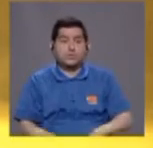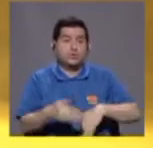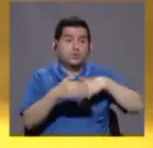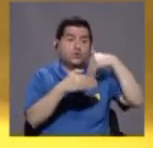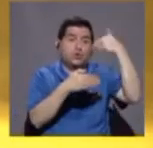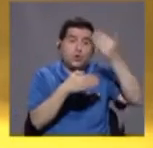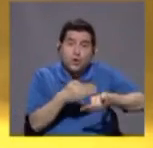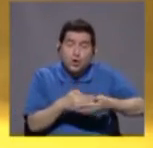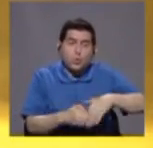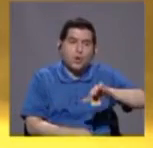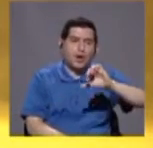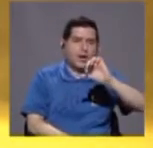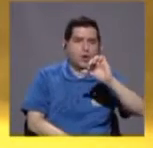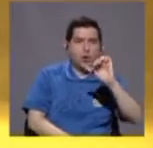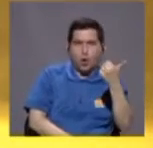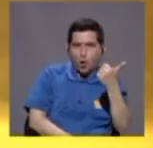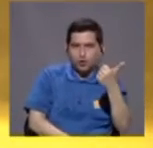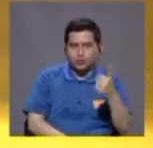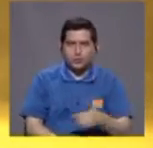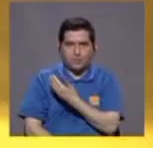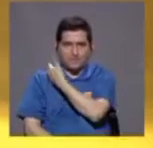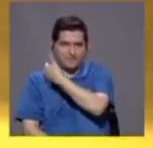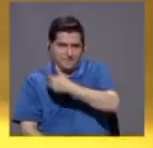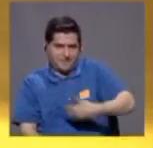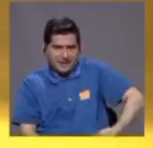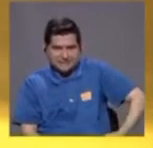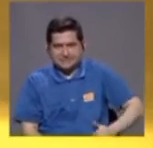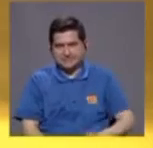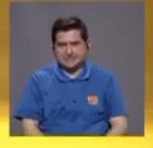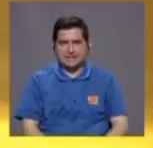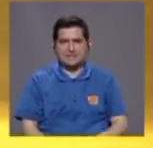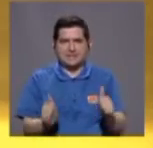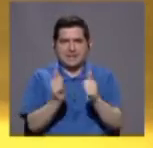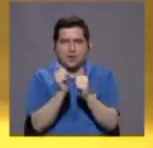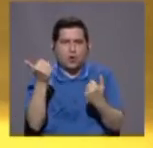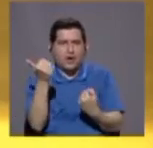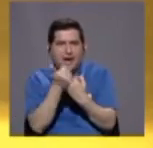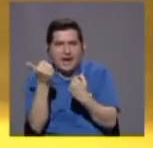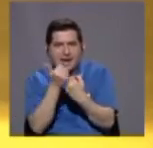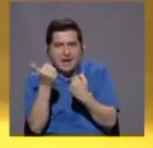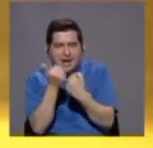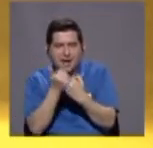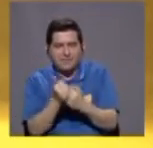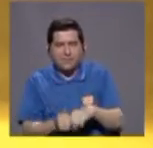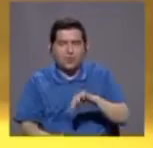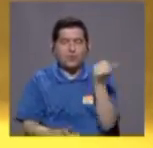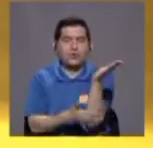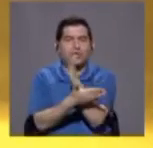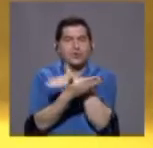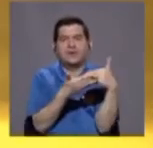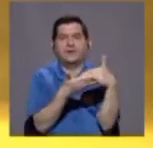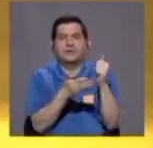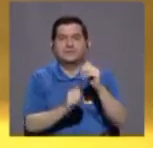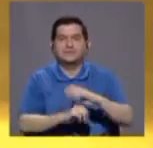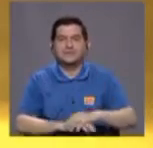viene el otro presidente con la simpatía hacia el otro lado, y